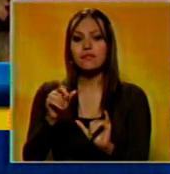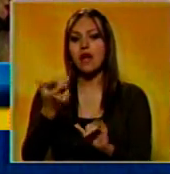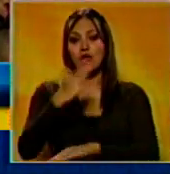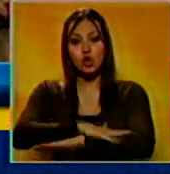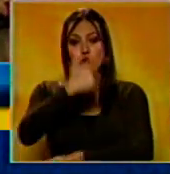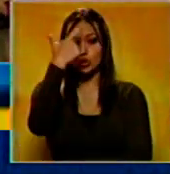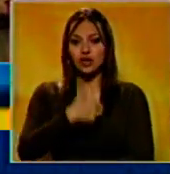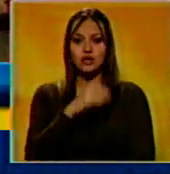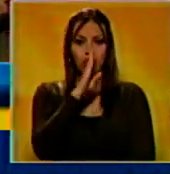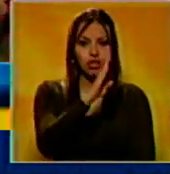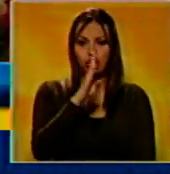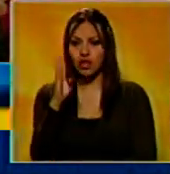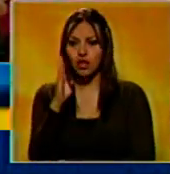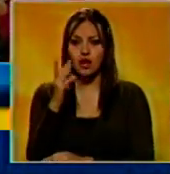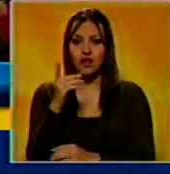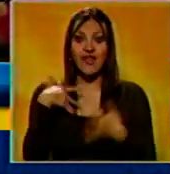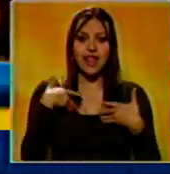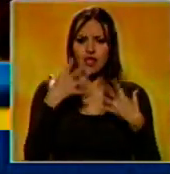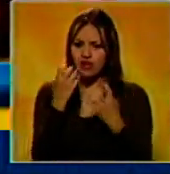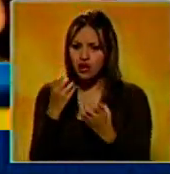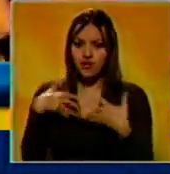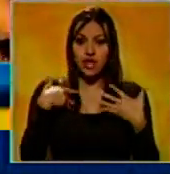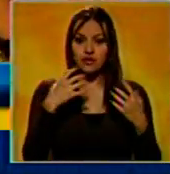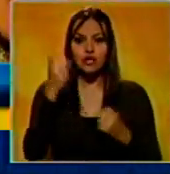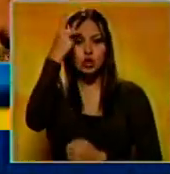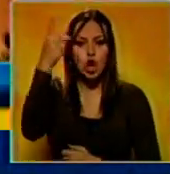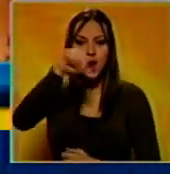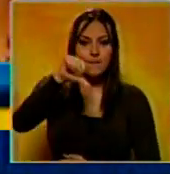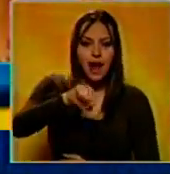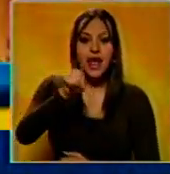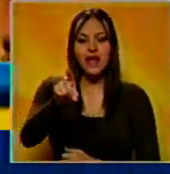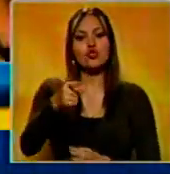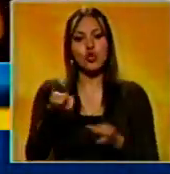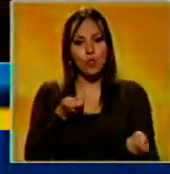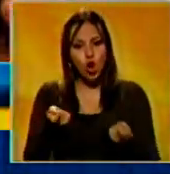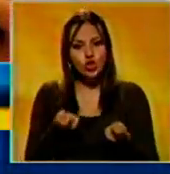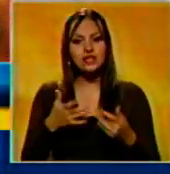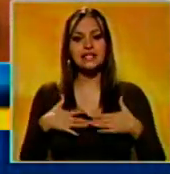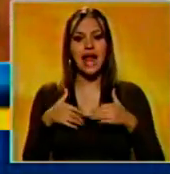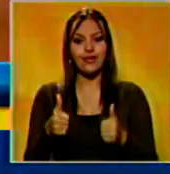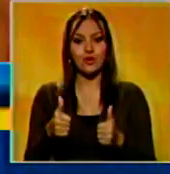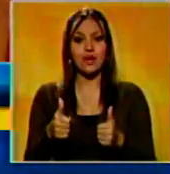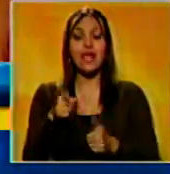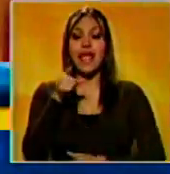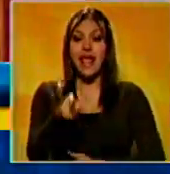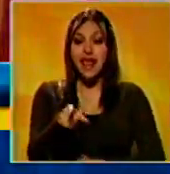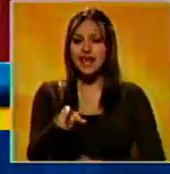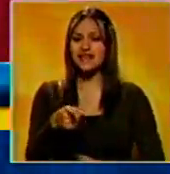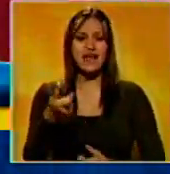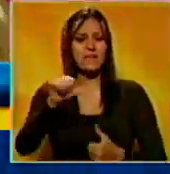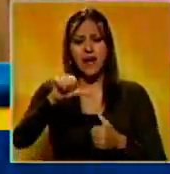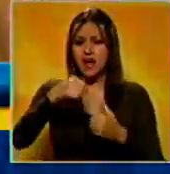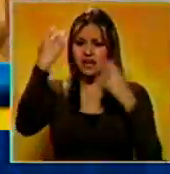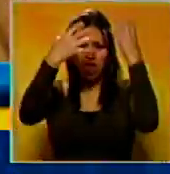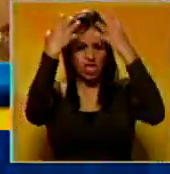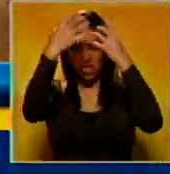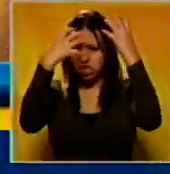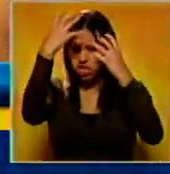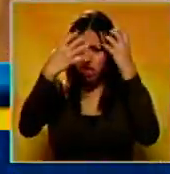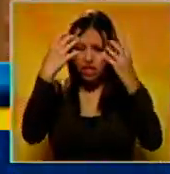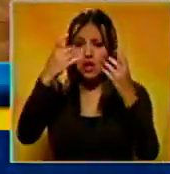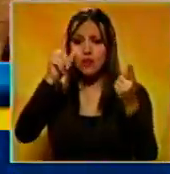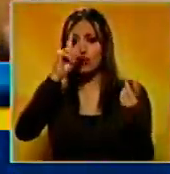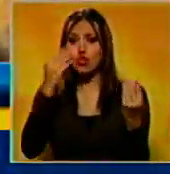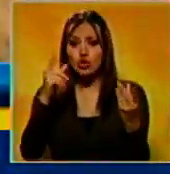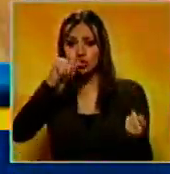condición bipolar y recibirá atención periódica para manejar su salud. Zeta-Jones padece un desorden que es caracterizado por